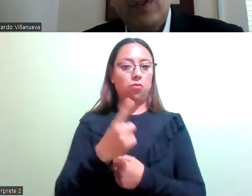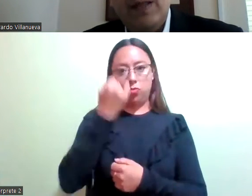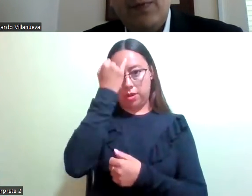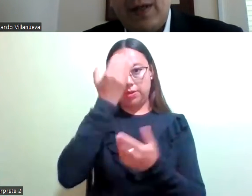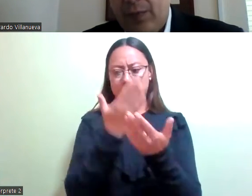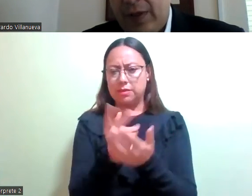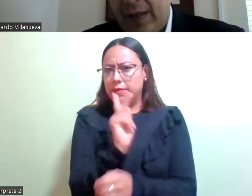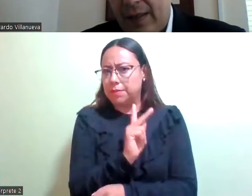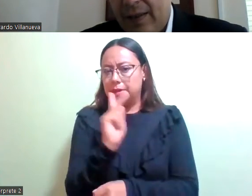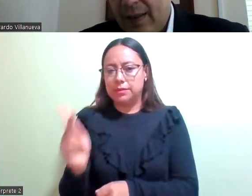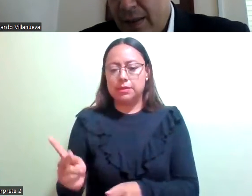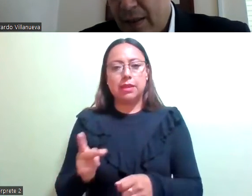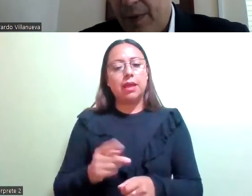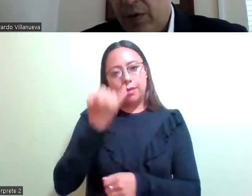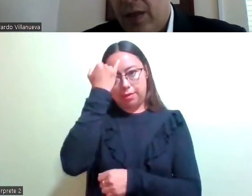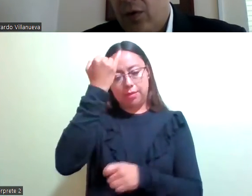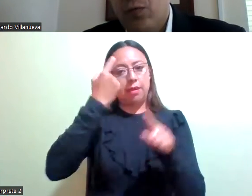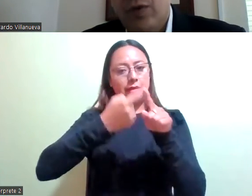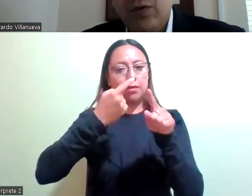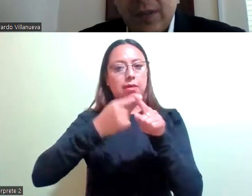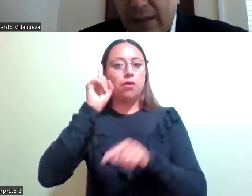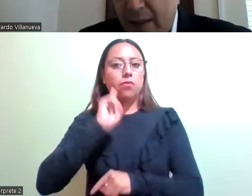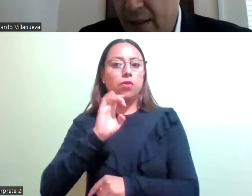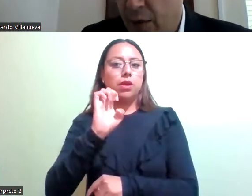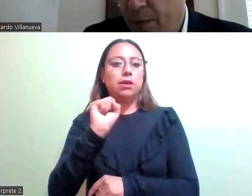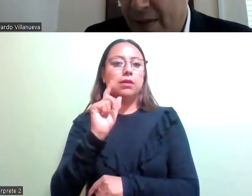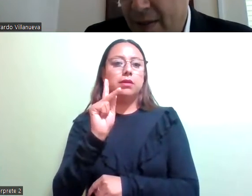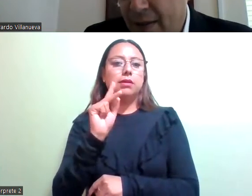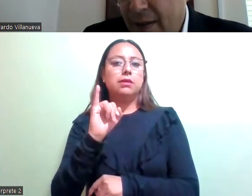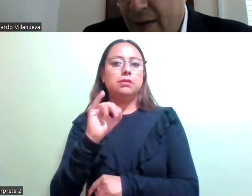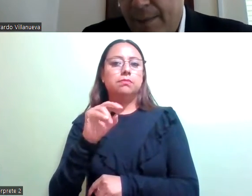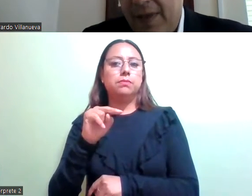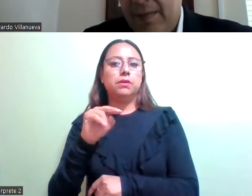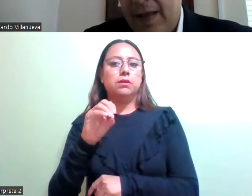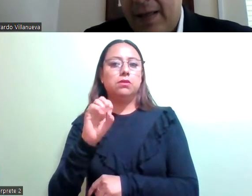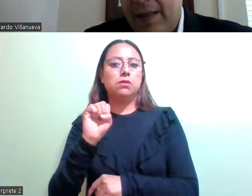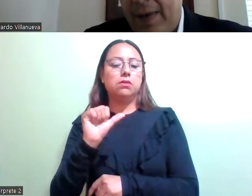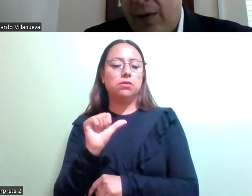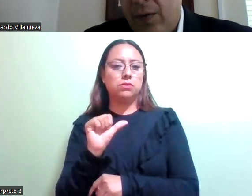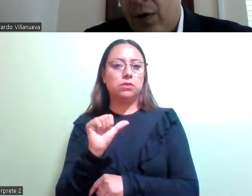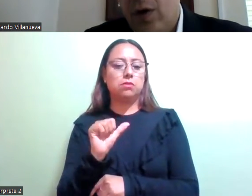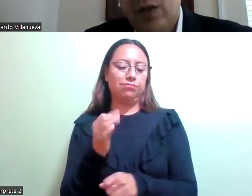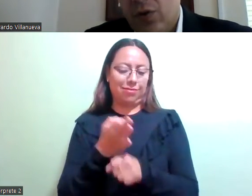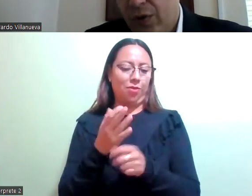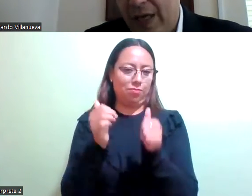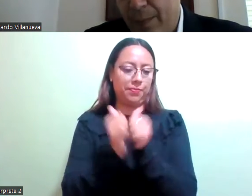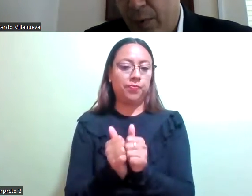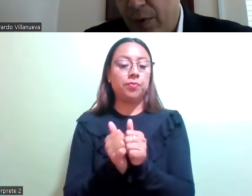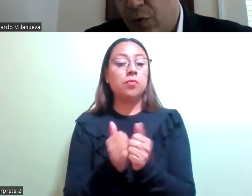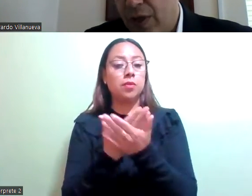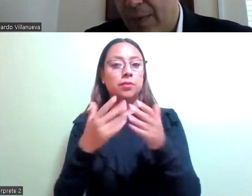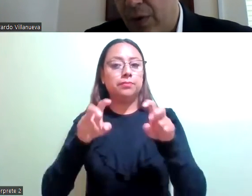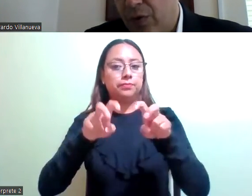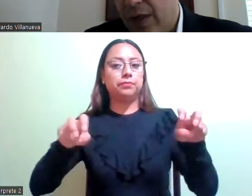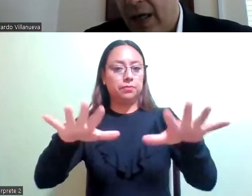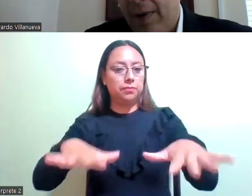fue impulsada por la diputada Espinosa de los Monteros, que está el día de hoy presente, misma que el Pleno del Congreso ya aprobó en